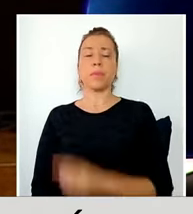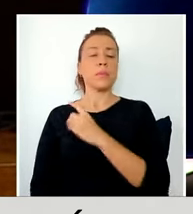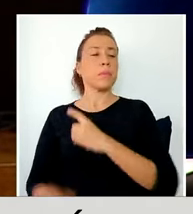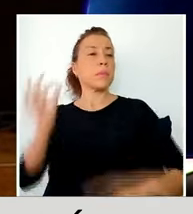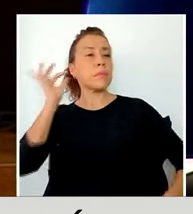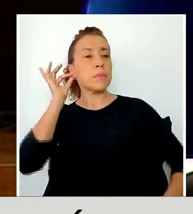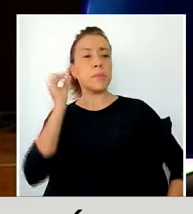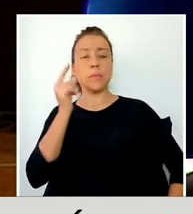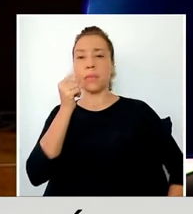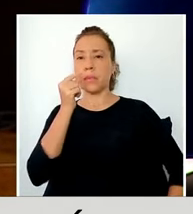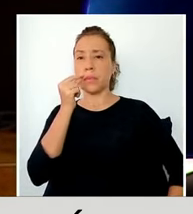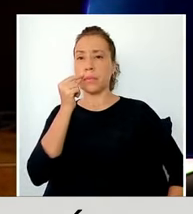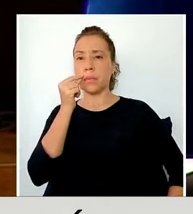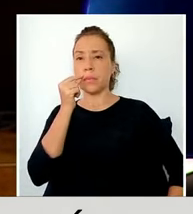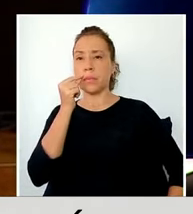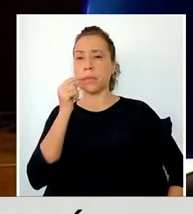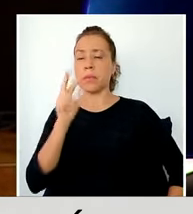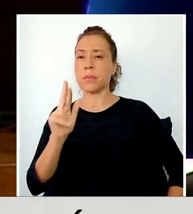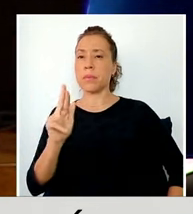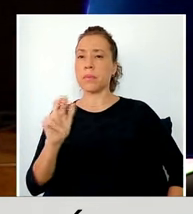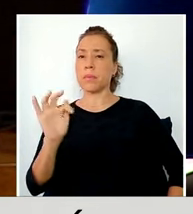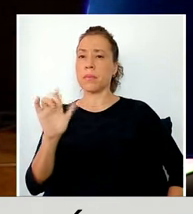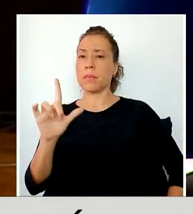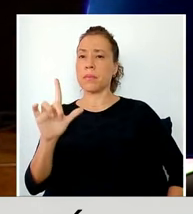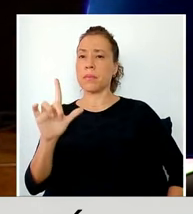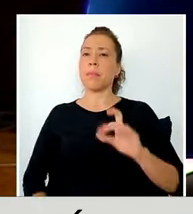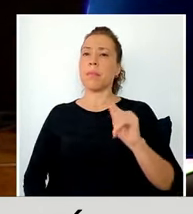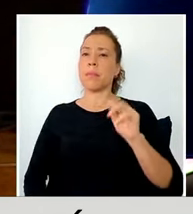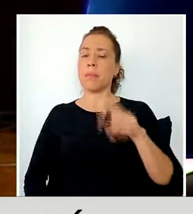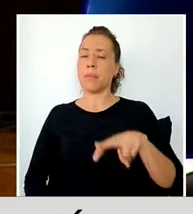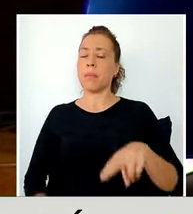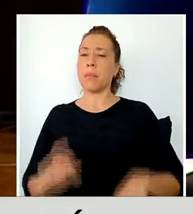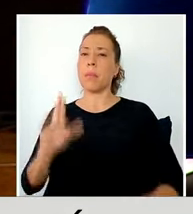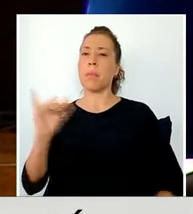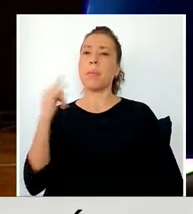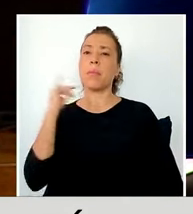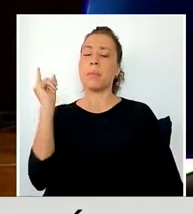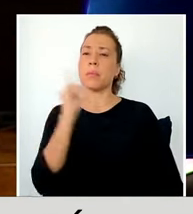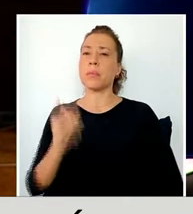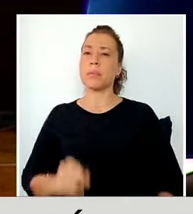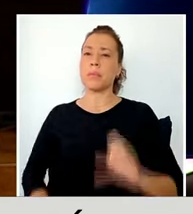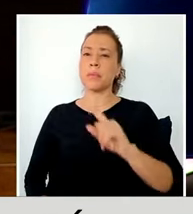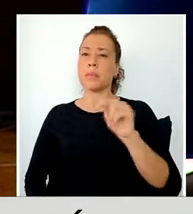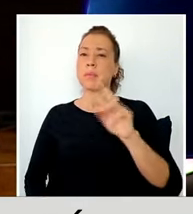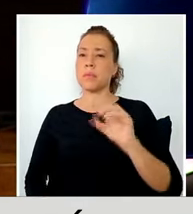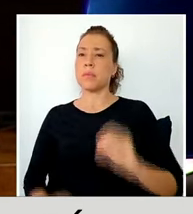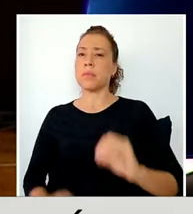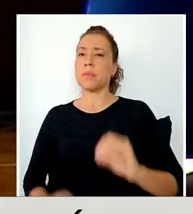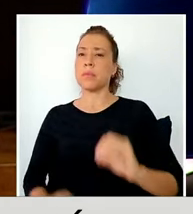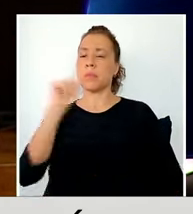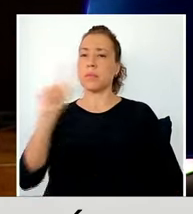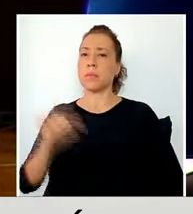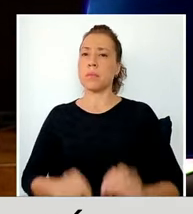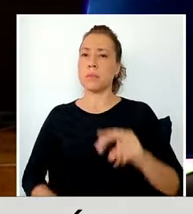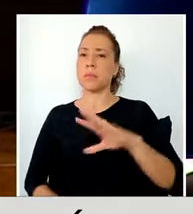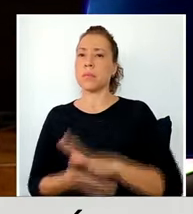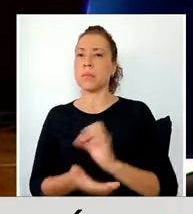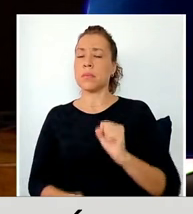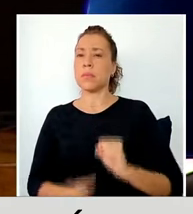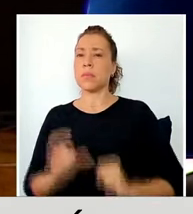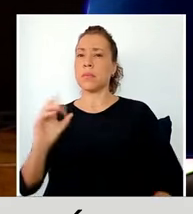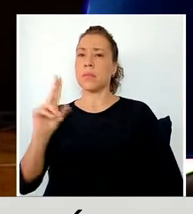en marcha Rafael Juan Carlos Beltrán Fernando borquez José Miguel Castro Andrés celi saraconcha María Luisa Cordero